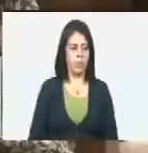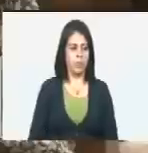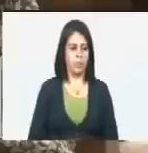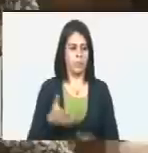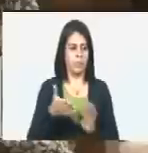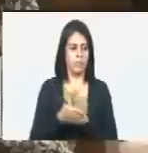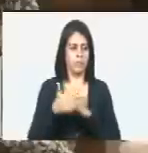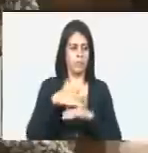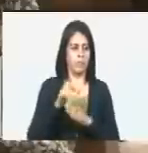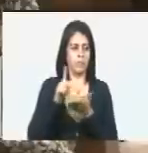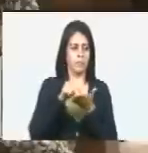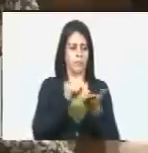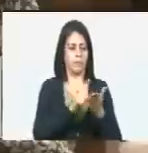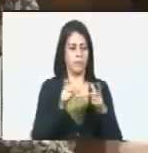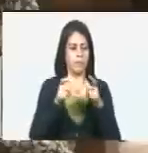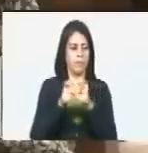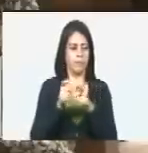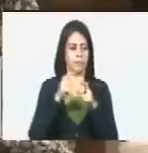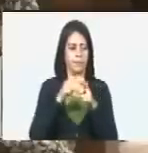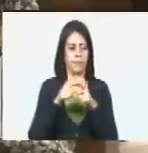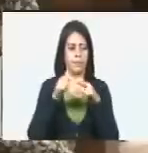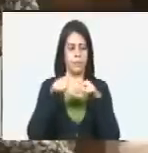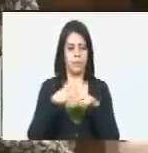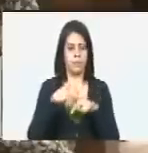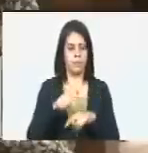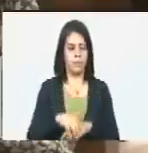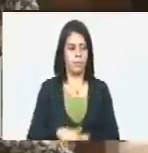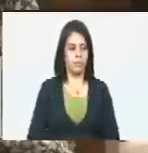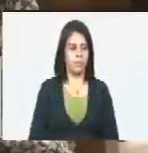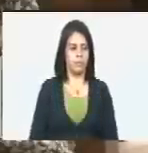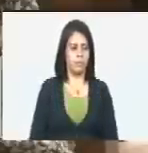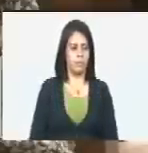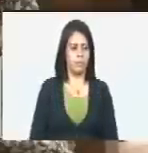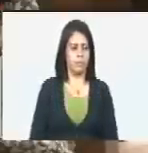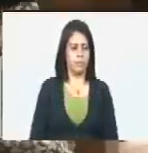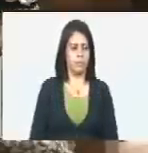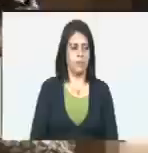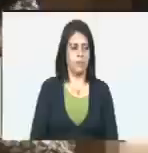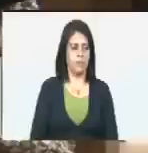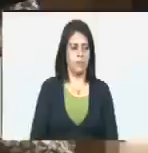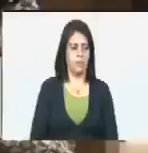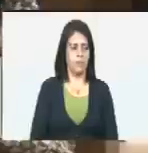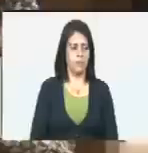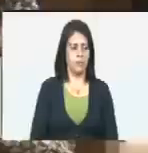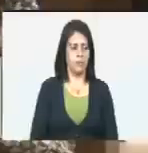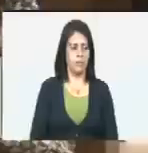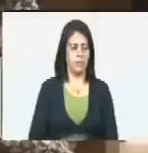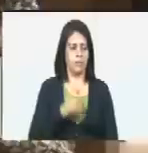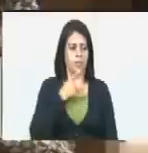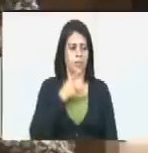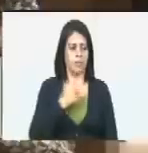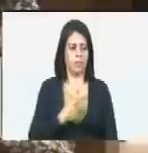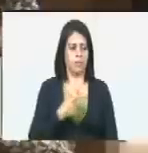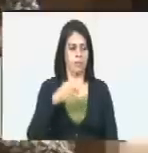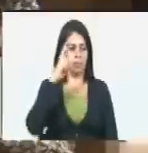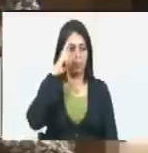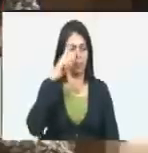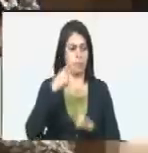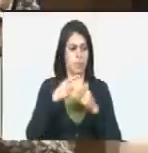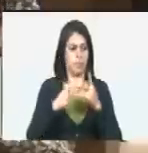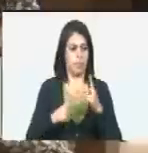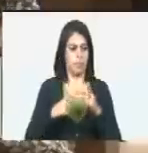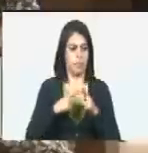orienta y dirige la política exterior venezolana. Debo decirles, por razones académicas, que la